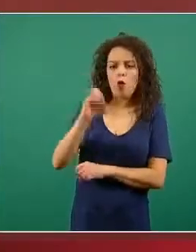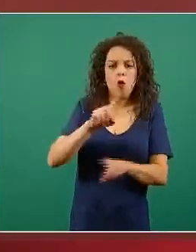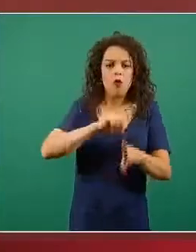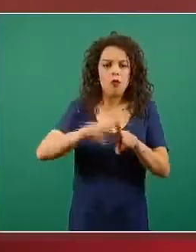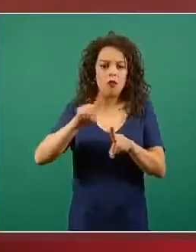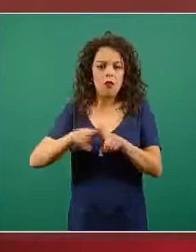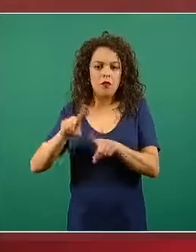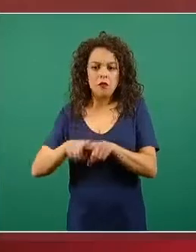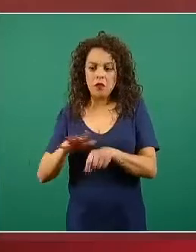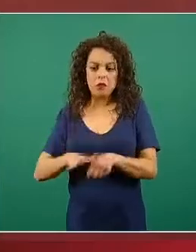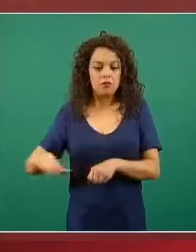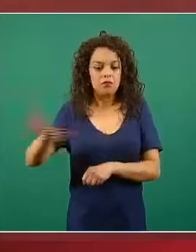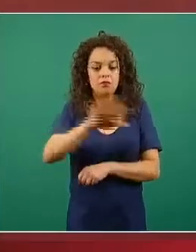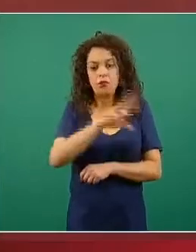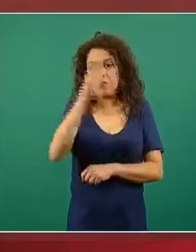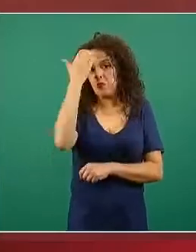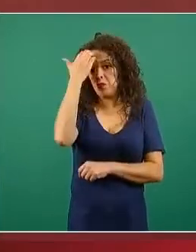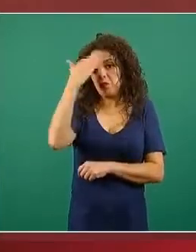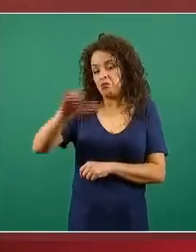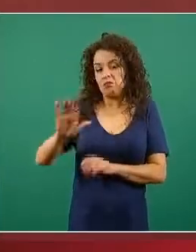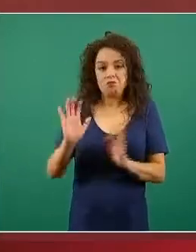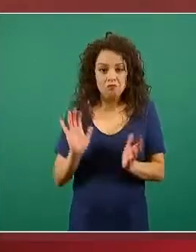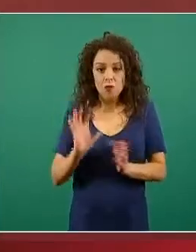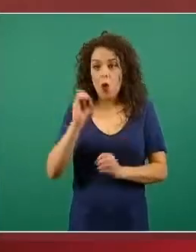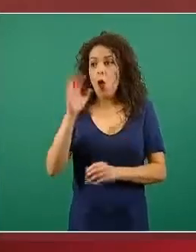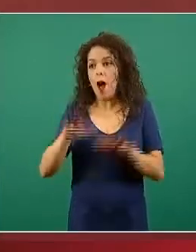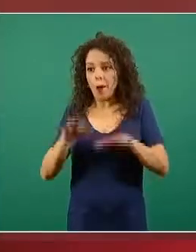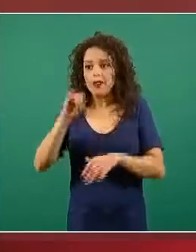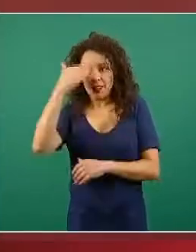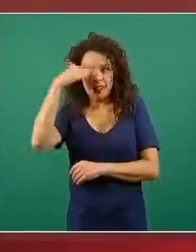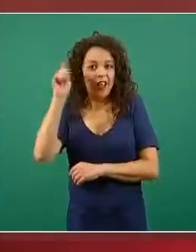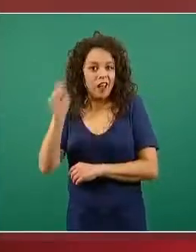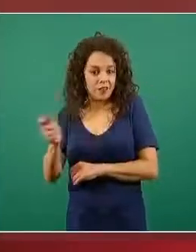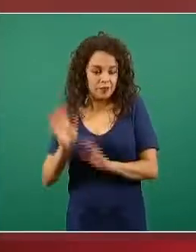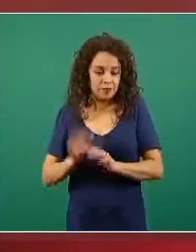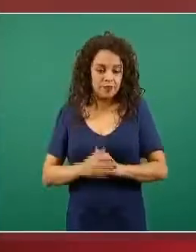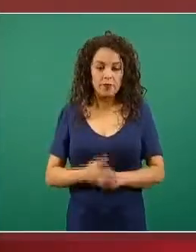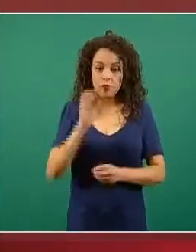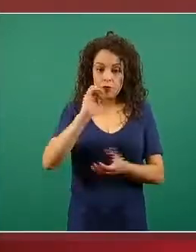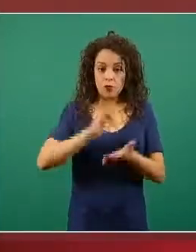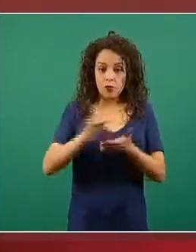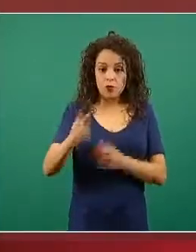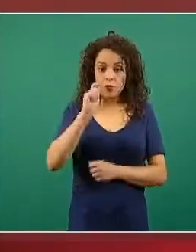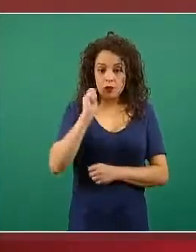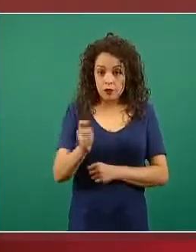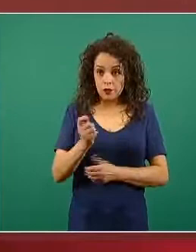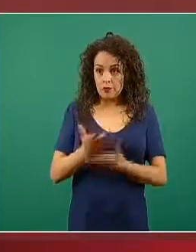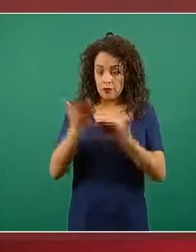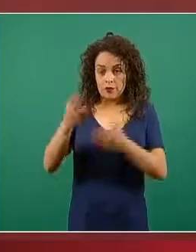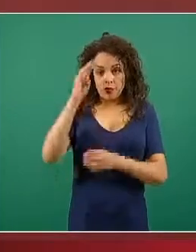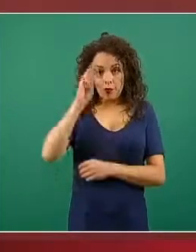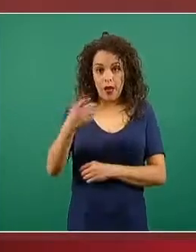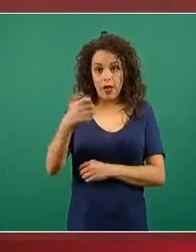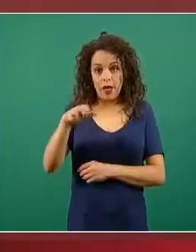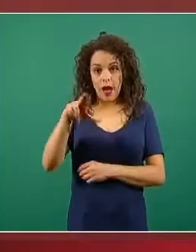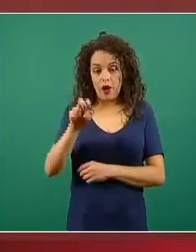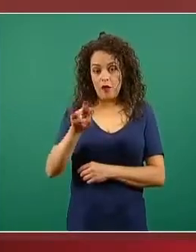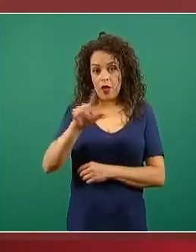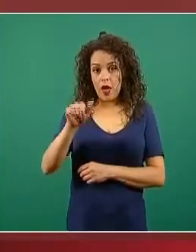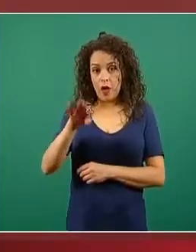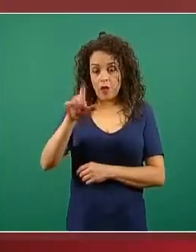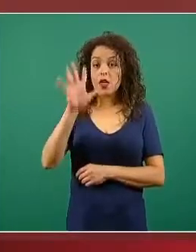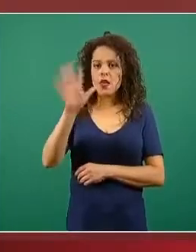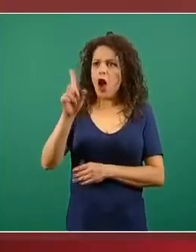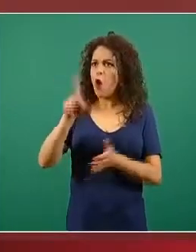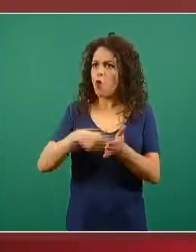entidades, a veces anónimas, a veces conocibles. Agradecemos públicamente al maestro Genaro Villamil. Ya en una ocasión tuvimos el privilegio de que